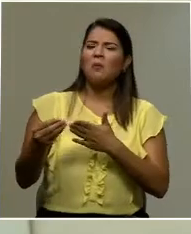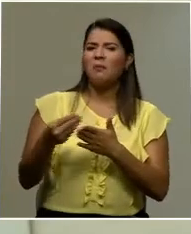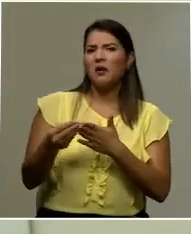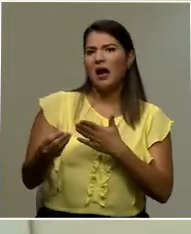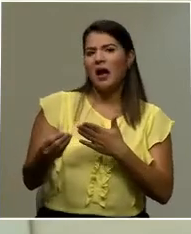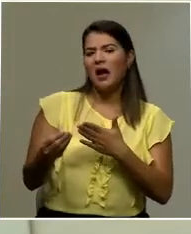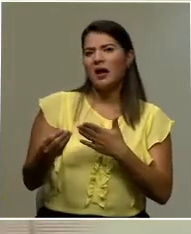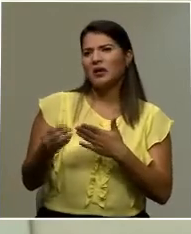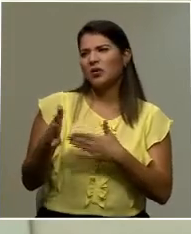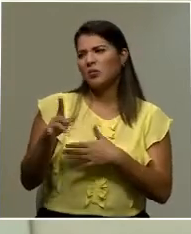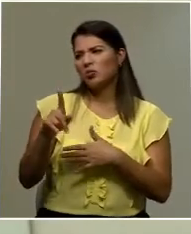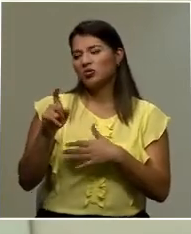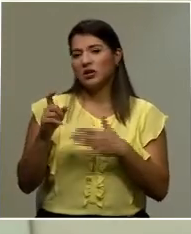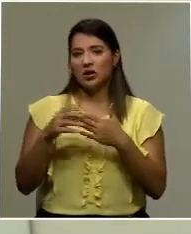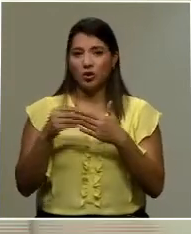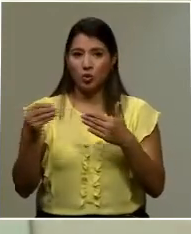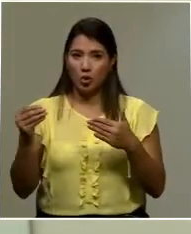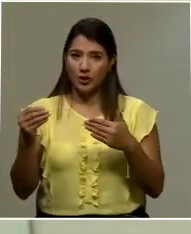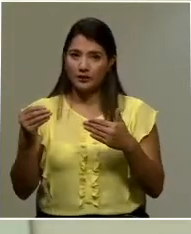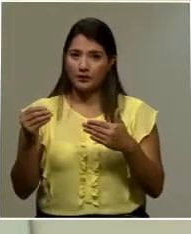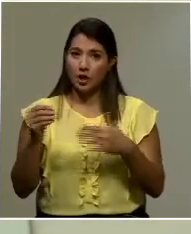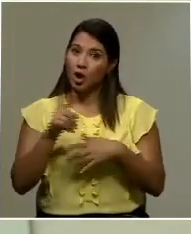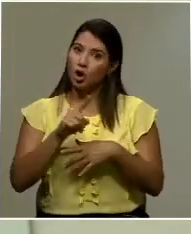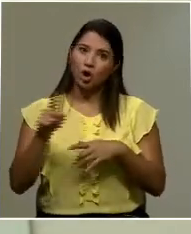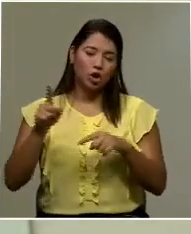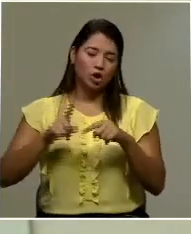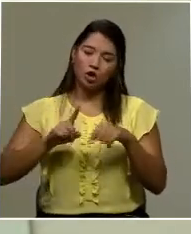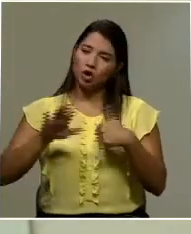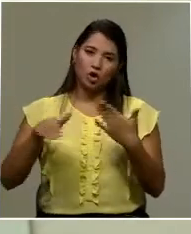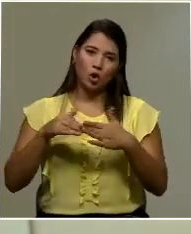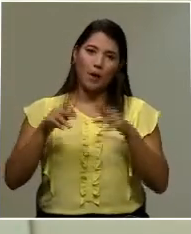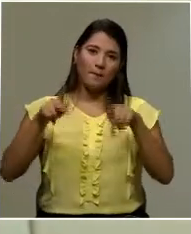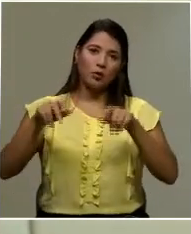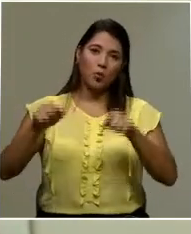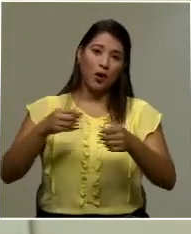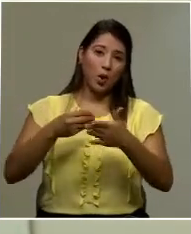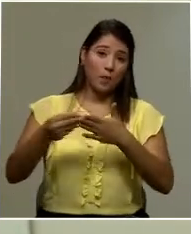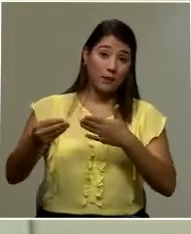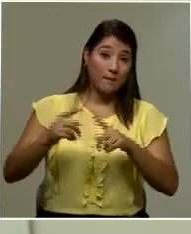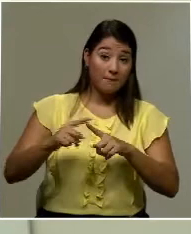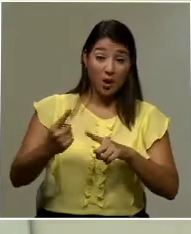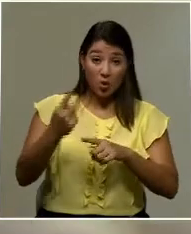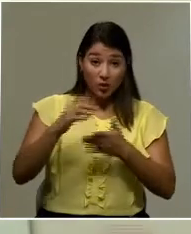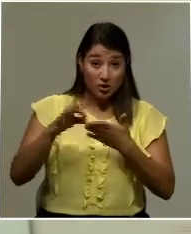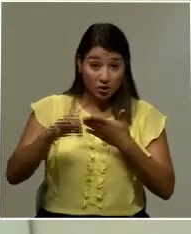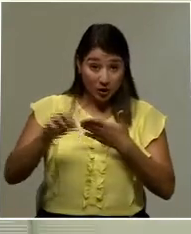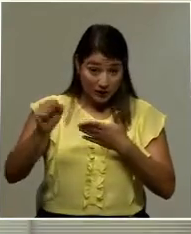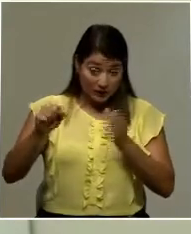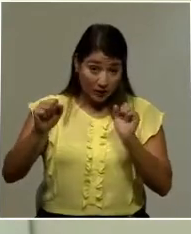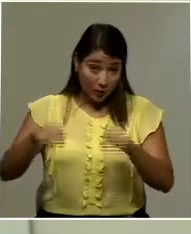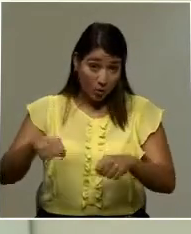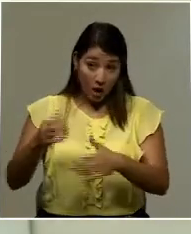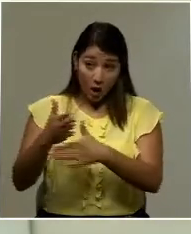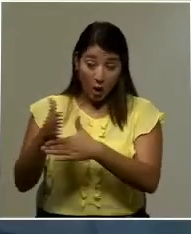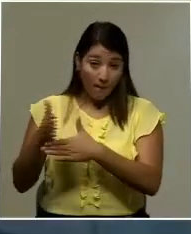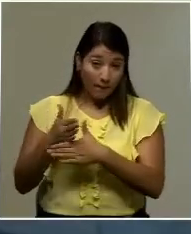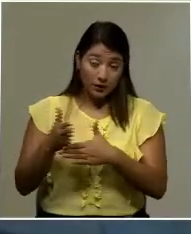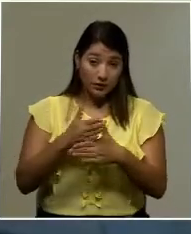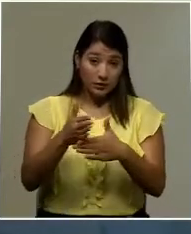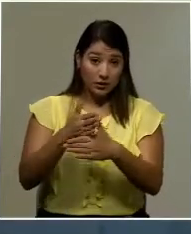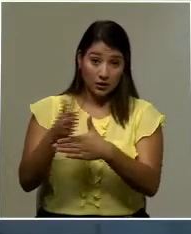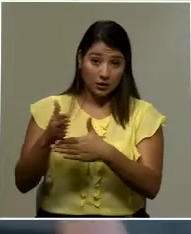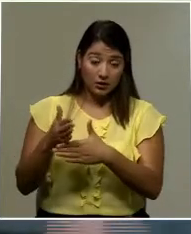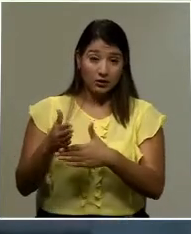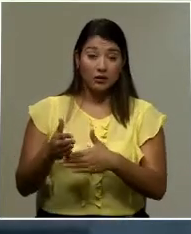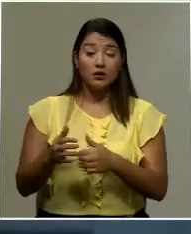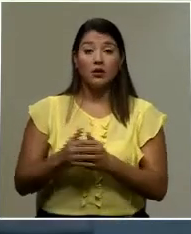pues por unos $100. Entonces todos no podemos tener uno, pero una escuela sí puede tener uno y compartirlo, ¿no? O incluso compartirlo entre